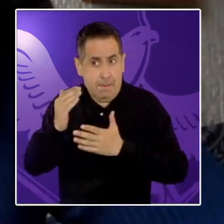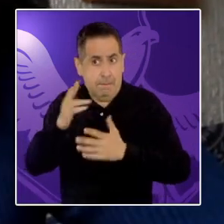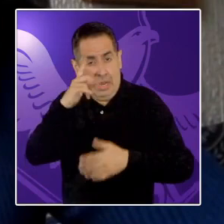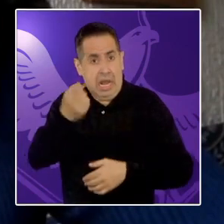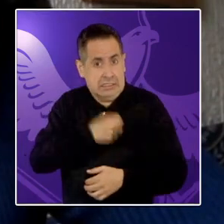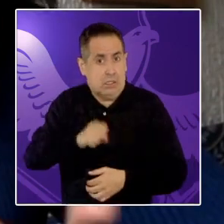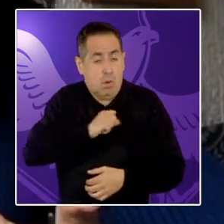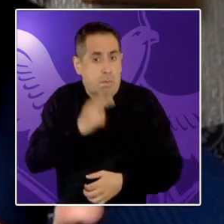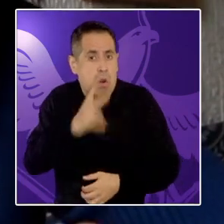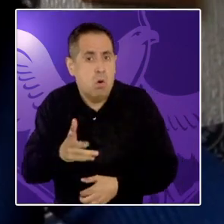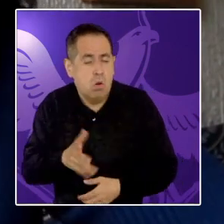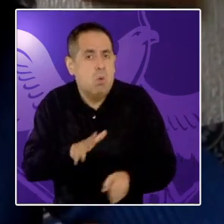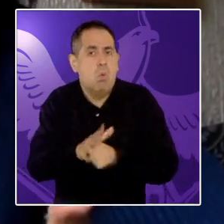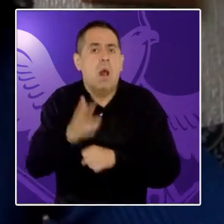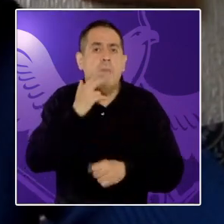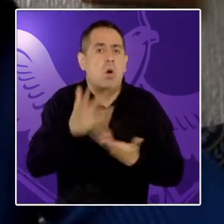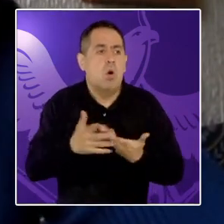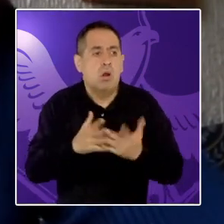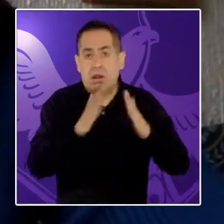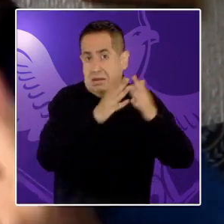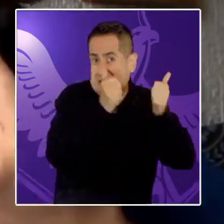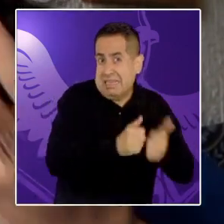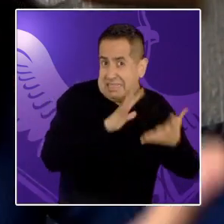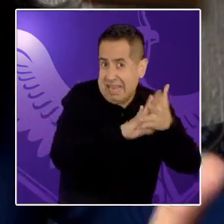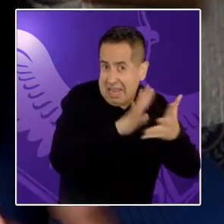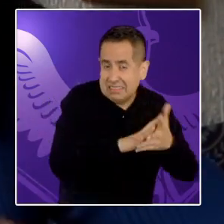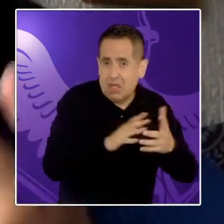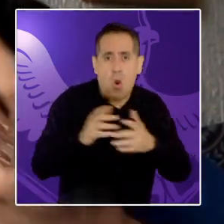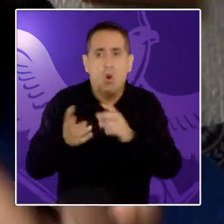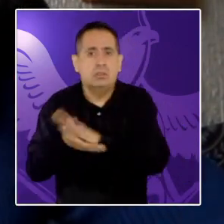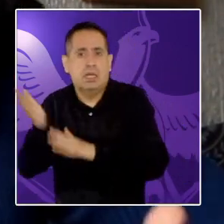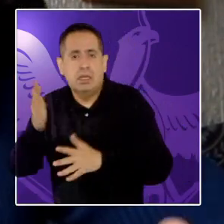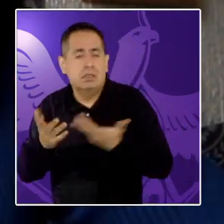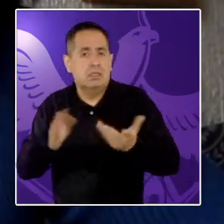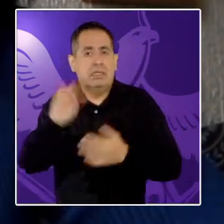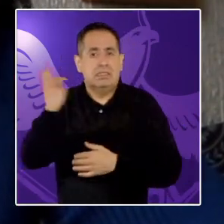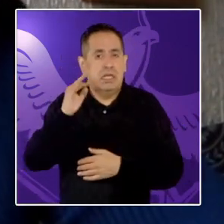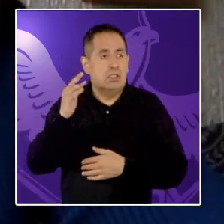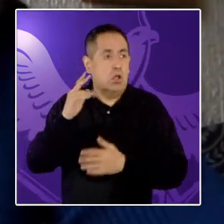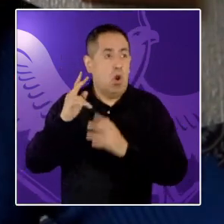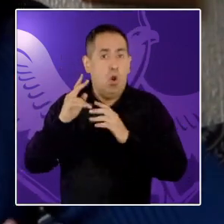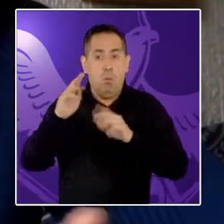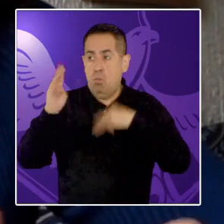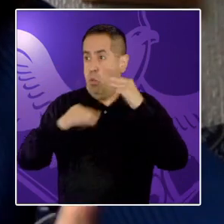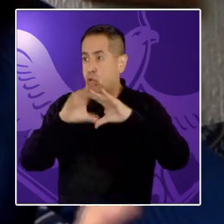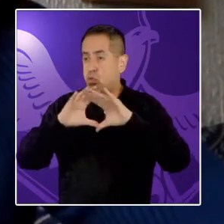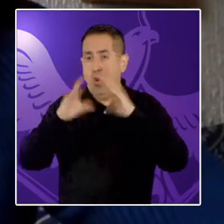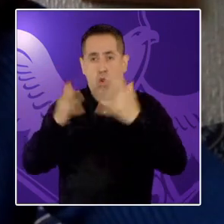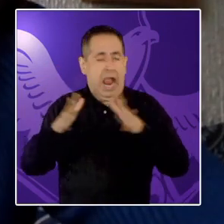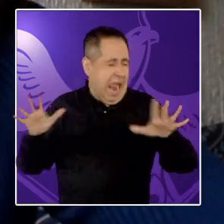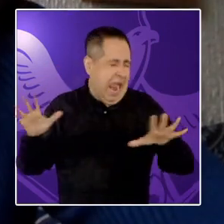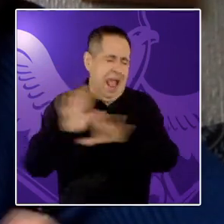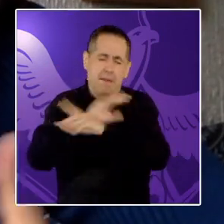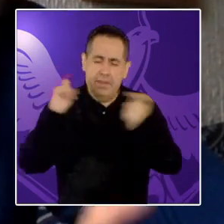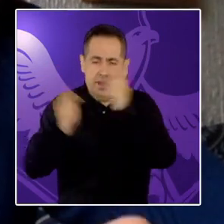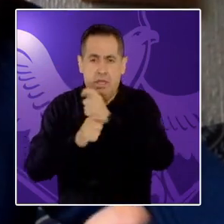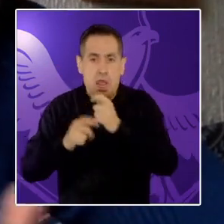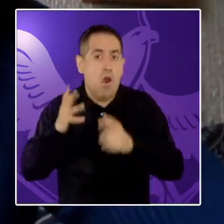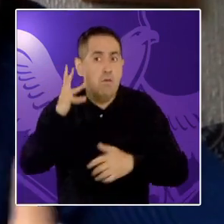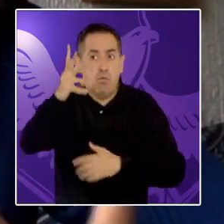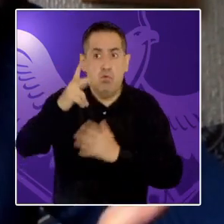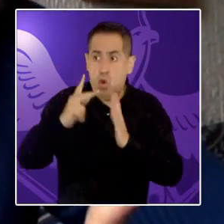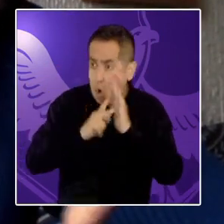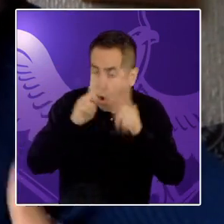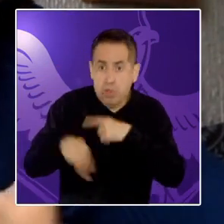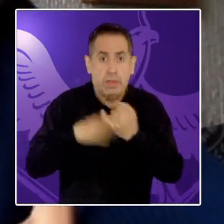las libertades para garantizar la salud pública, cómo armonizar la distancia social con la solidaridad, y si volveremos a ver al mundo igual después